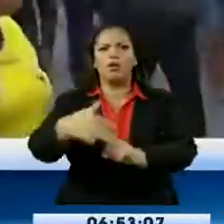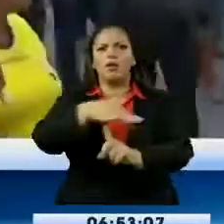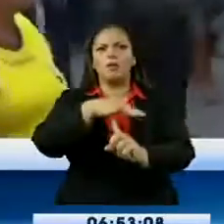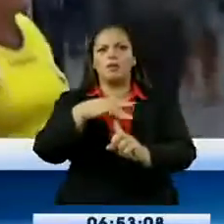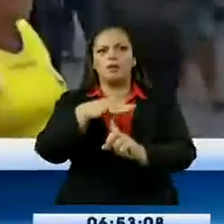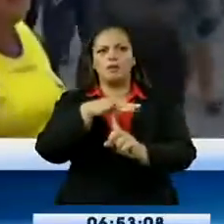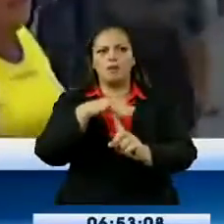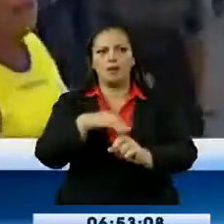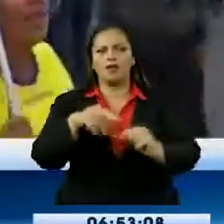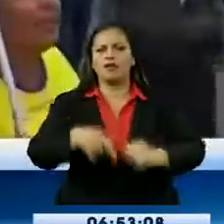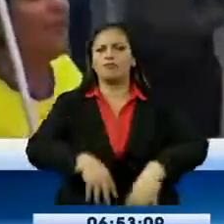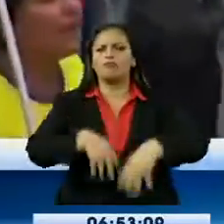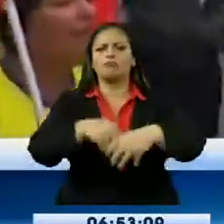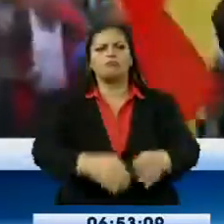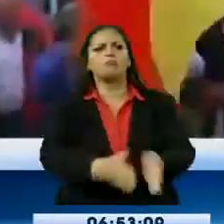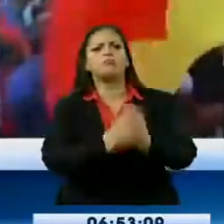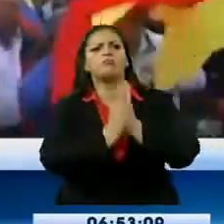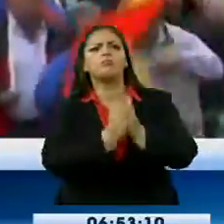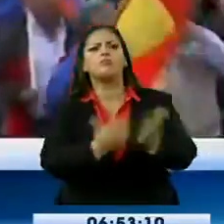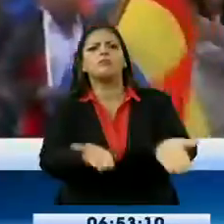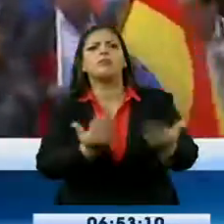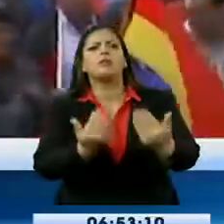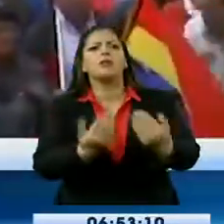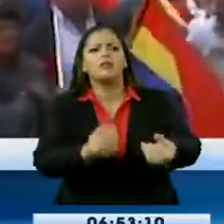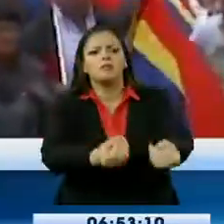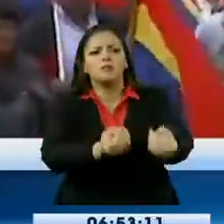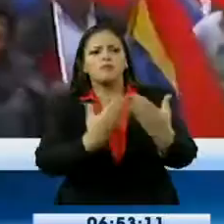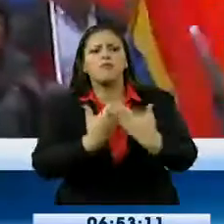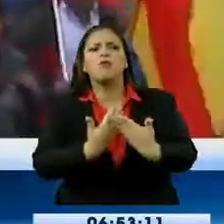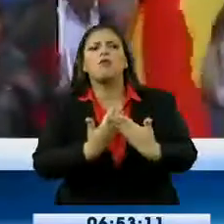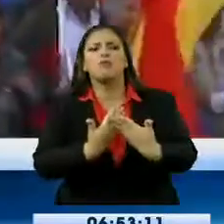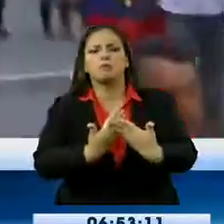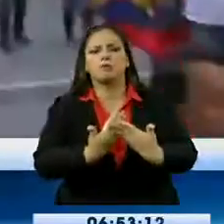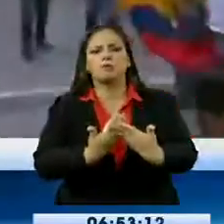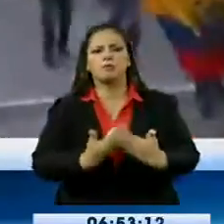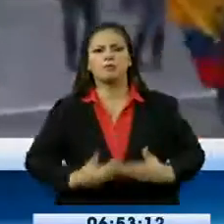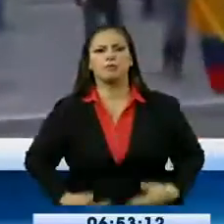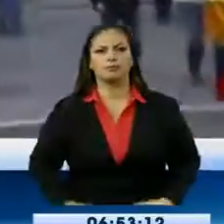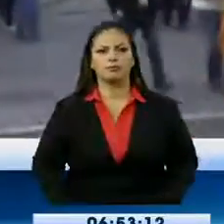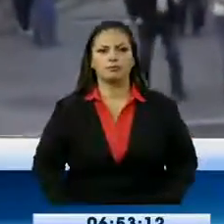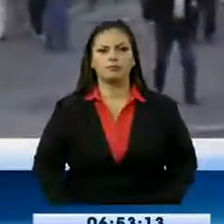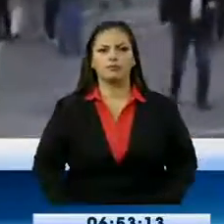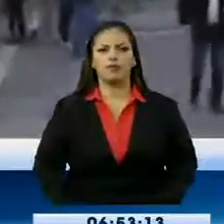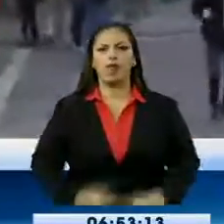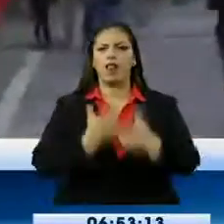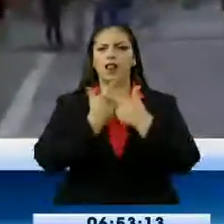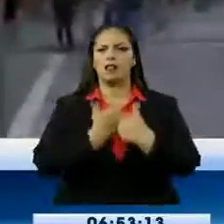en la entrega de resultados y se reconozca oficialmente la segunda vuelta.